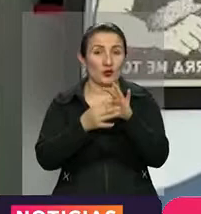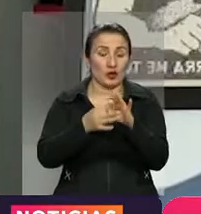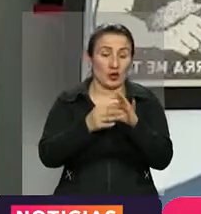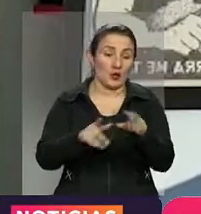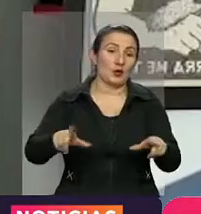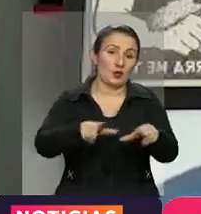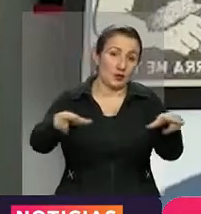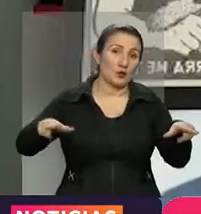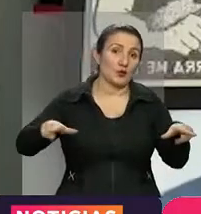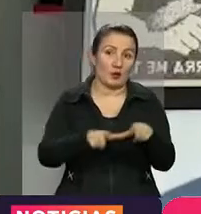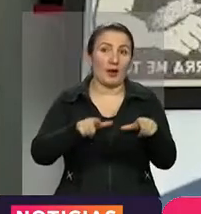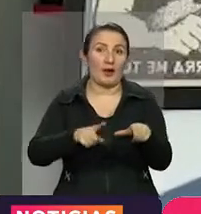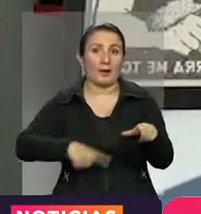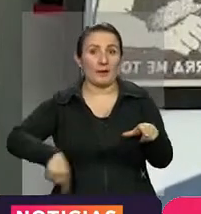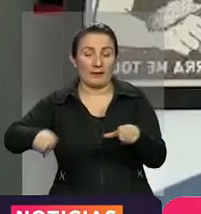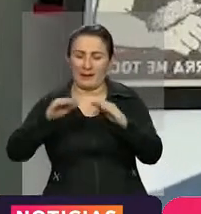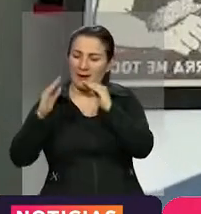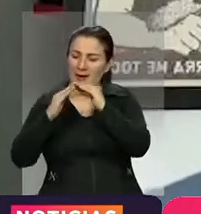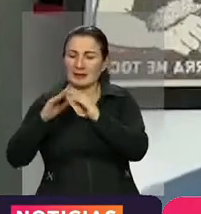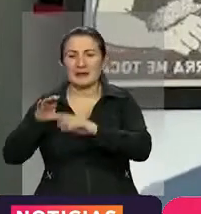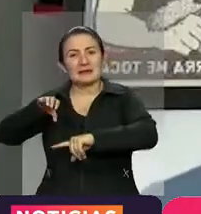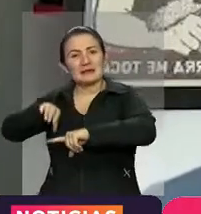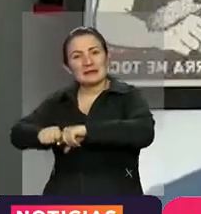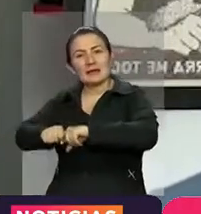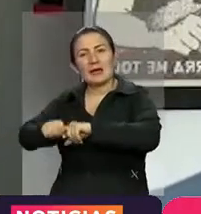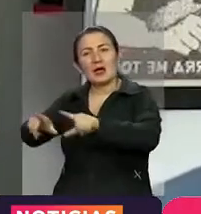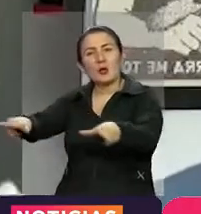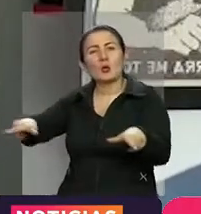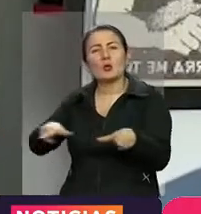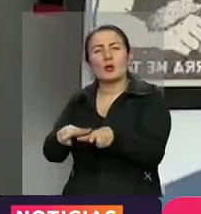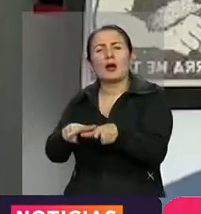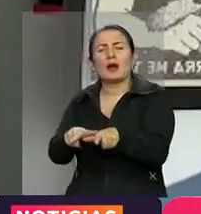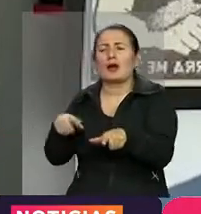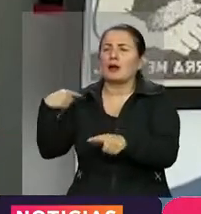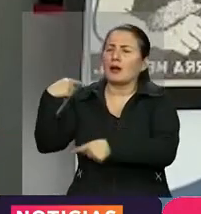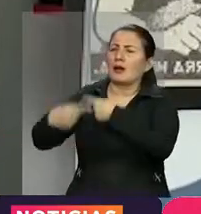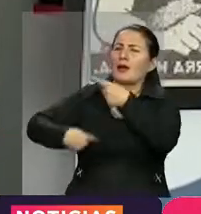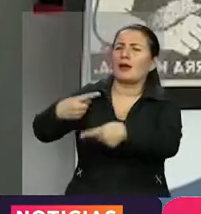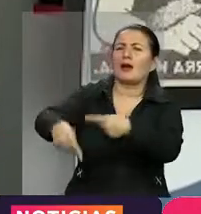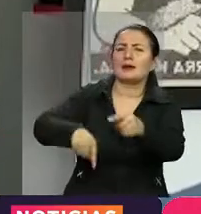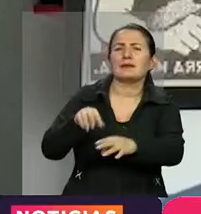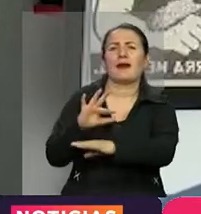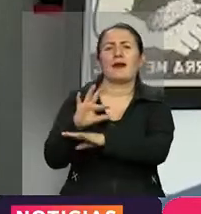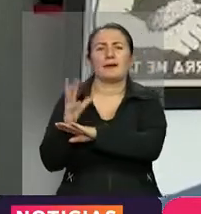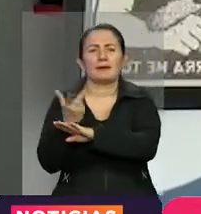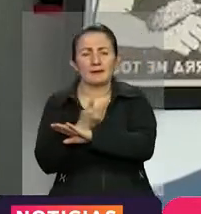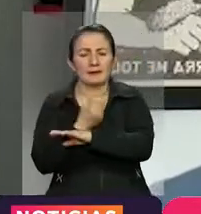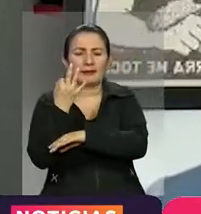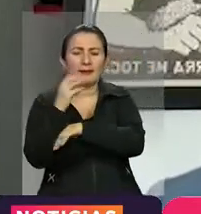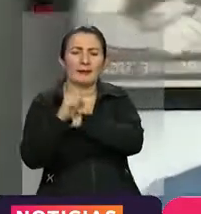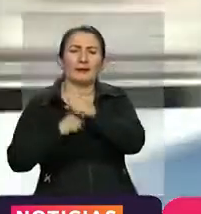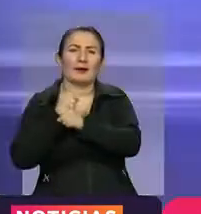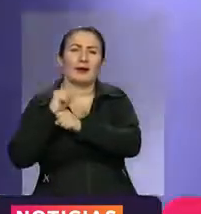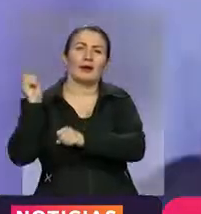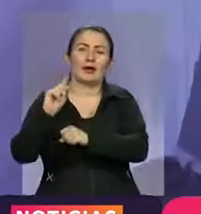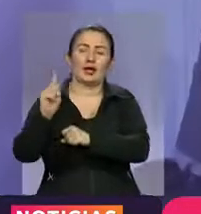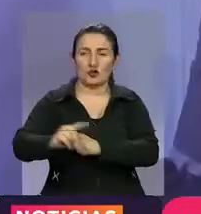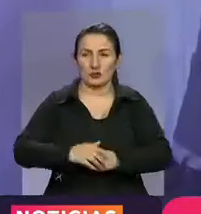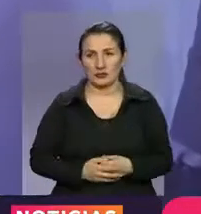nos encontramos. Casa de Citas es un lugar en donde han pasado generaciones de artistas en estos 30 años de todo